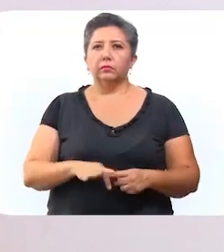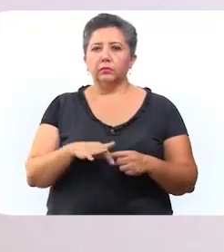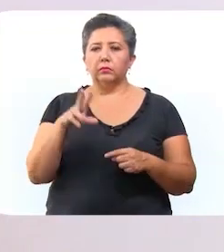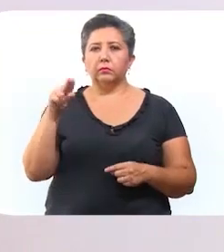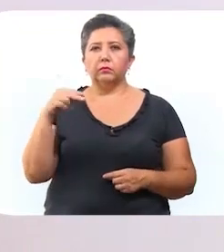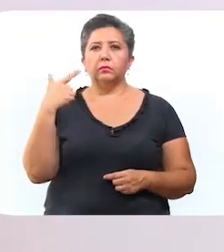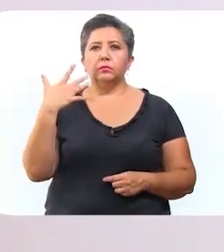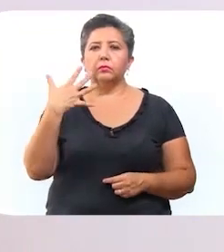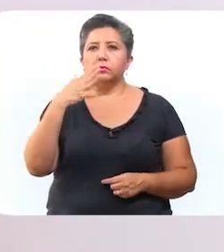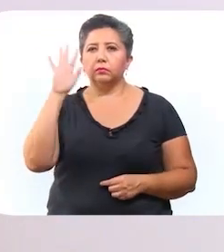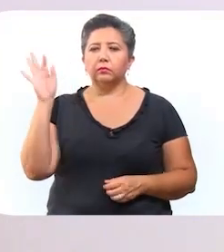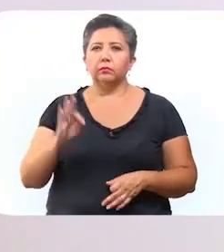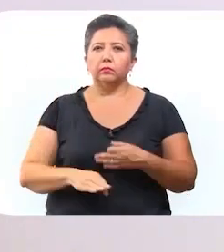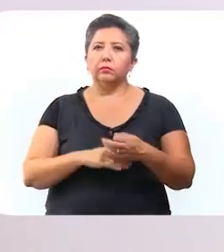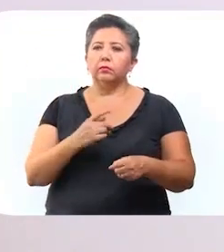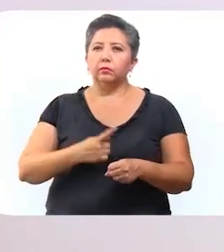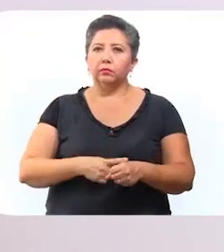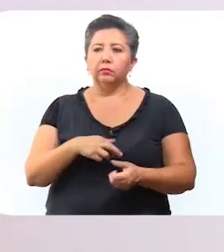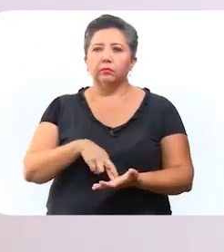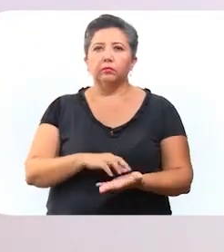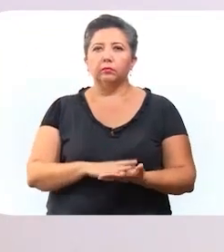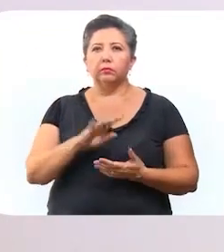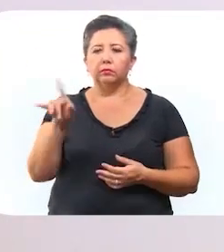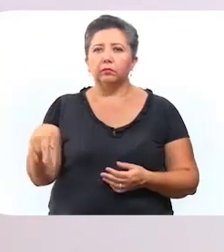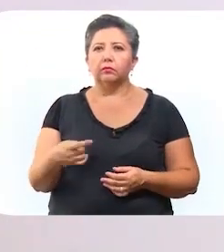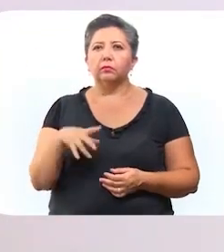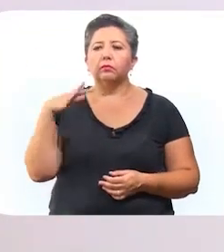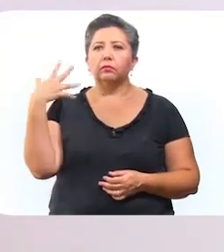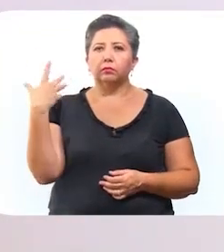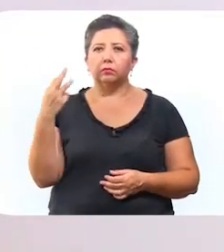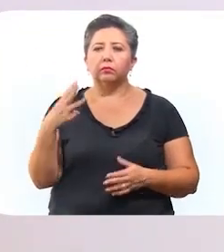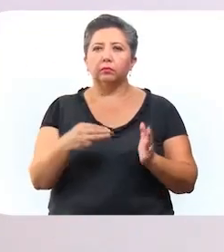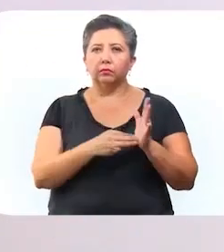representa el 85% del total de contagios registrados, que son